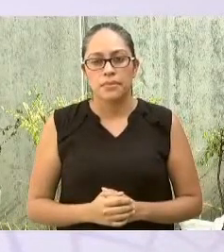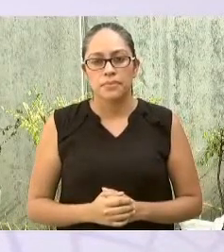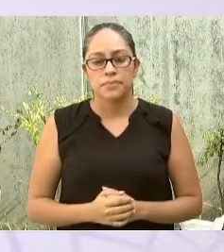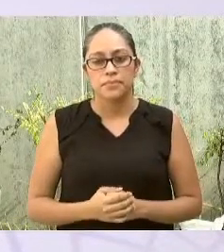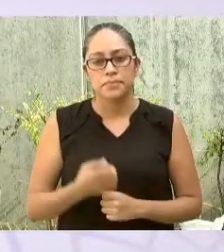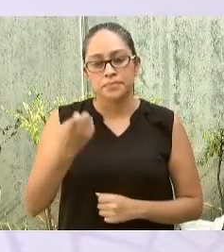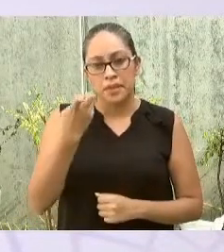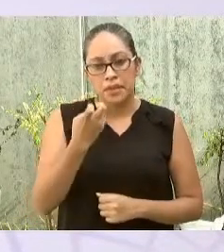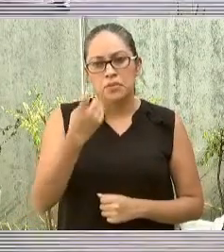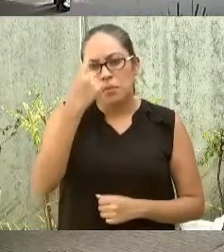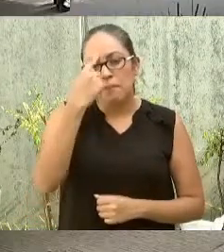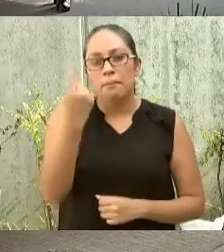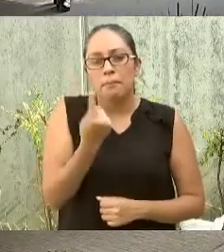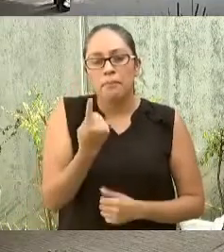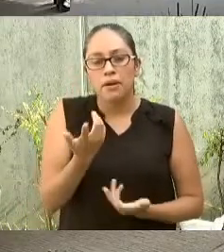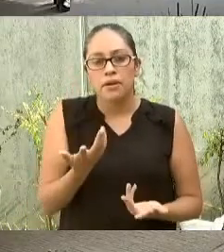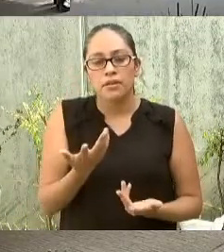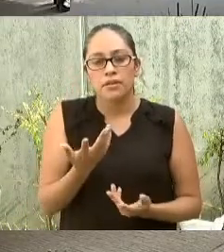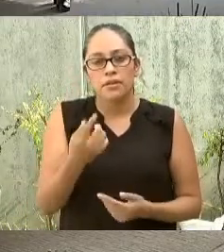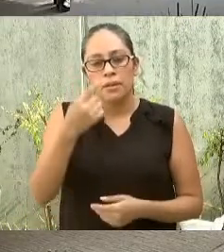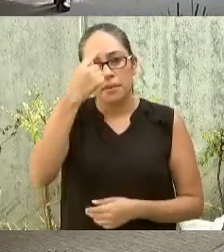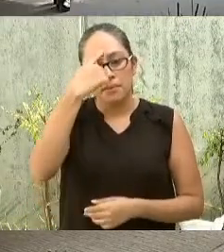las nuevas